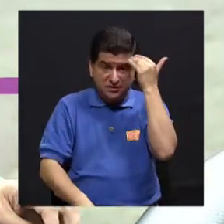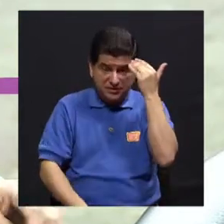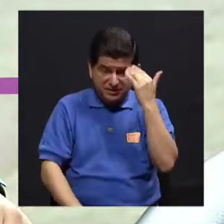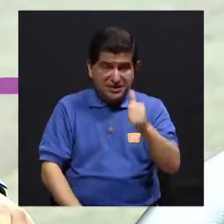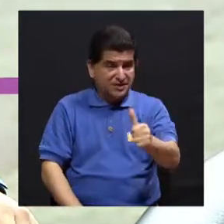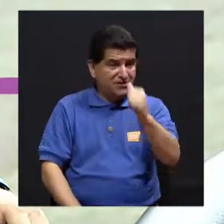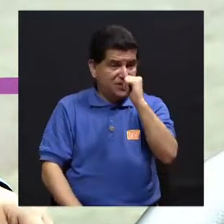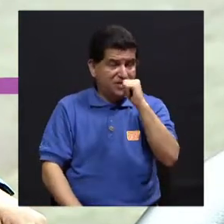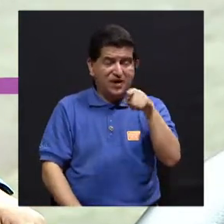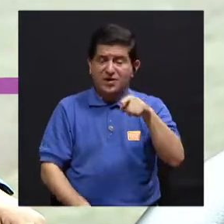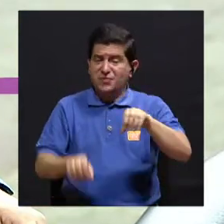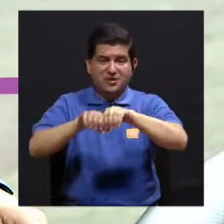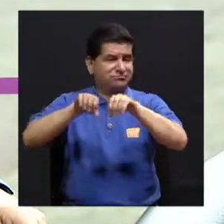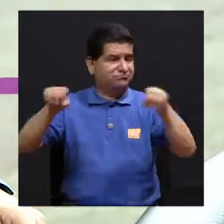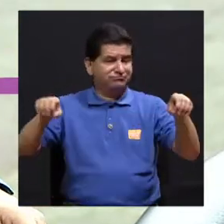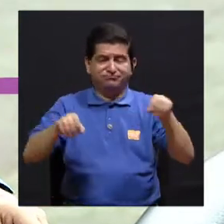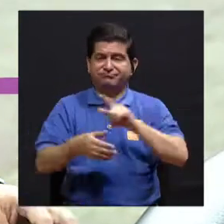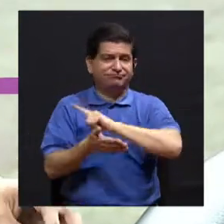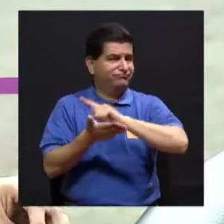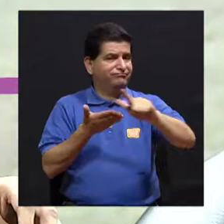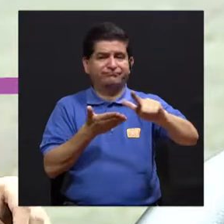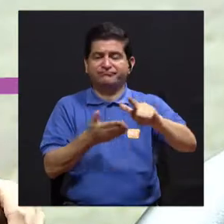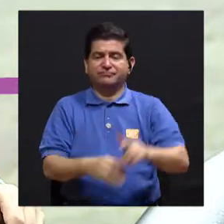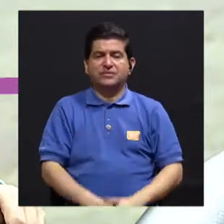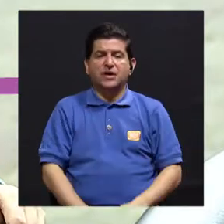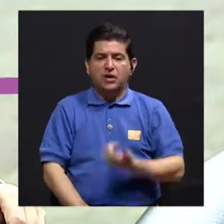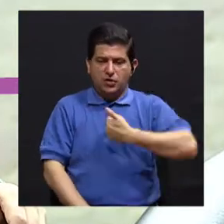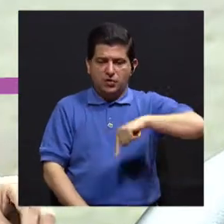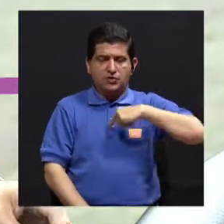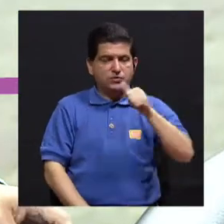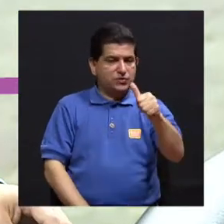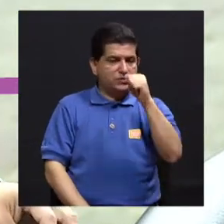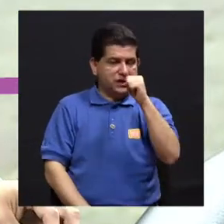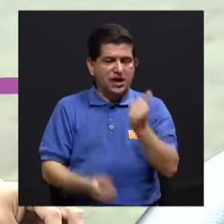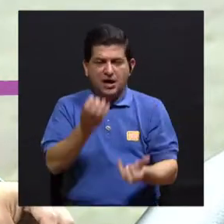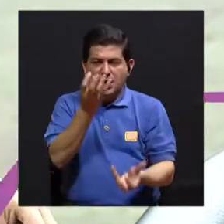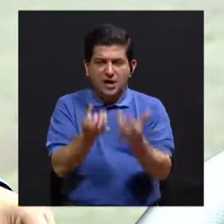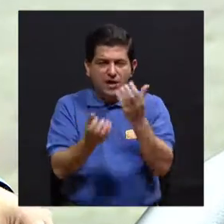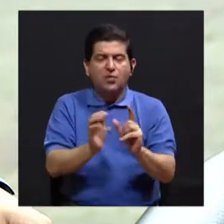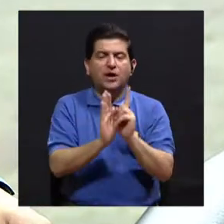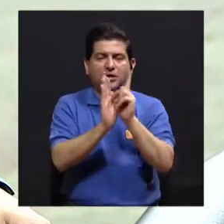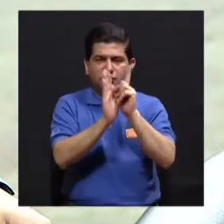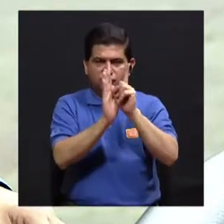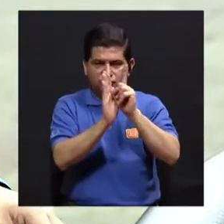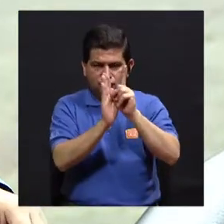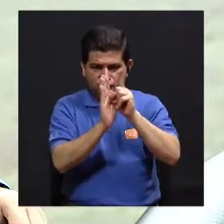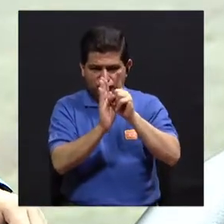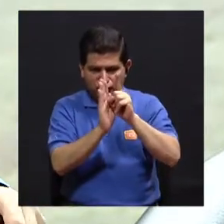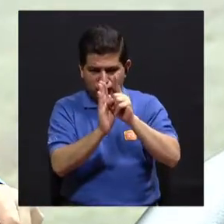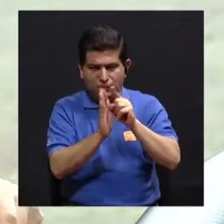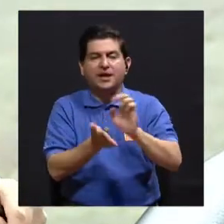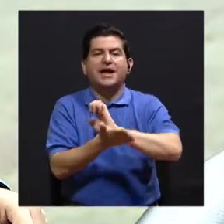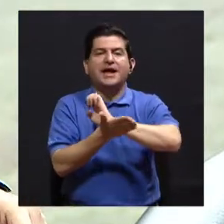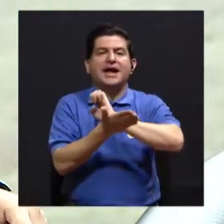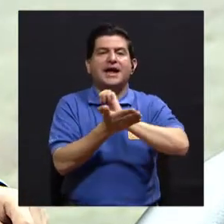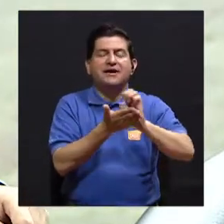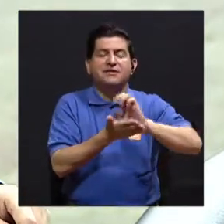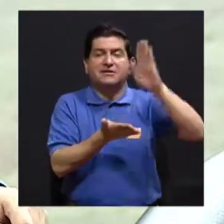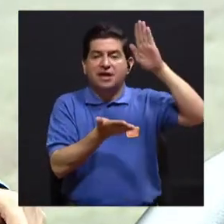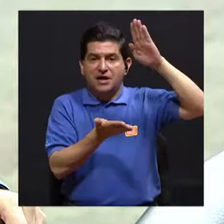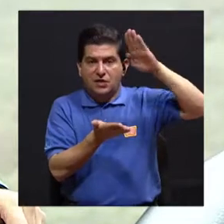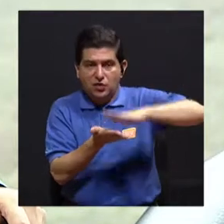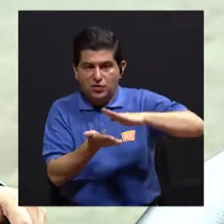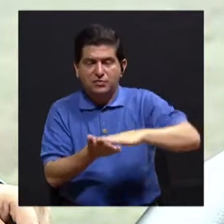sabemos que tal vez el agua no viene de acueducto, que podamos hervir el agua por lo menos algunos minutos para evitar o